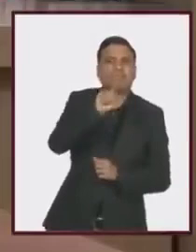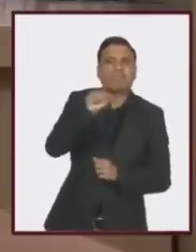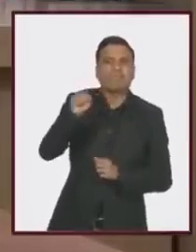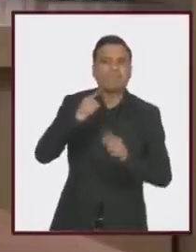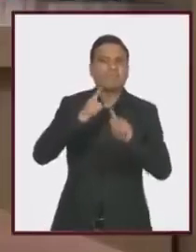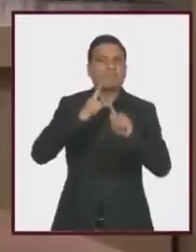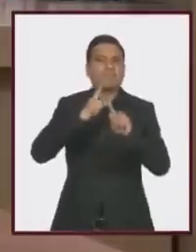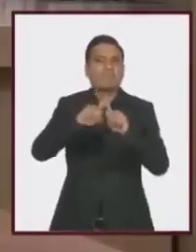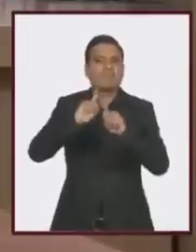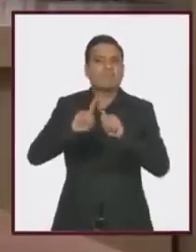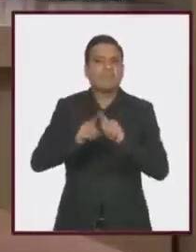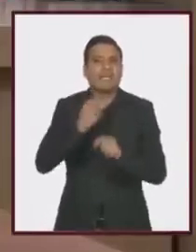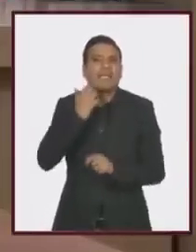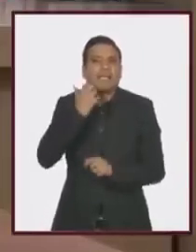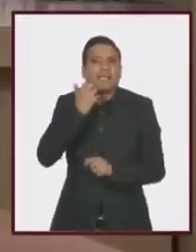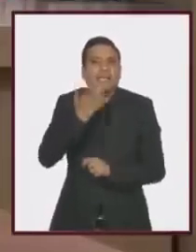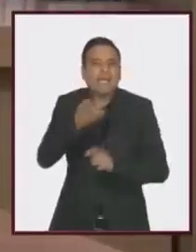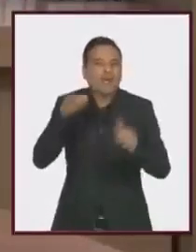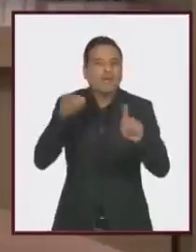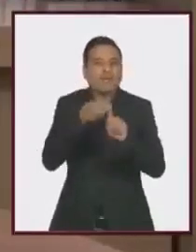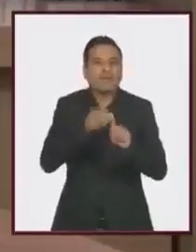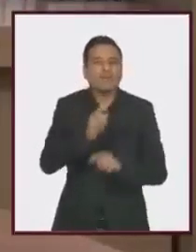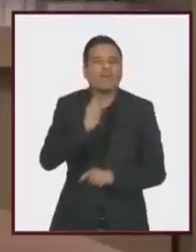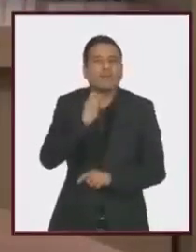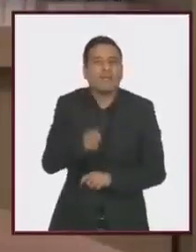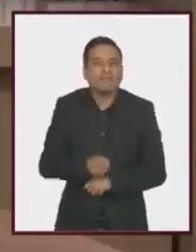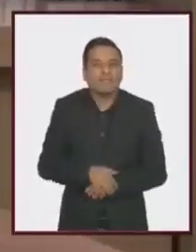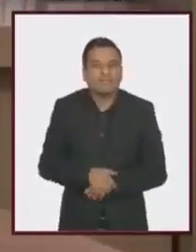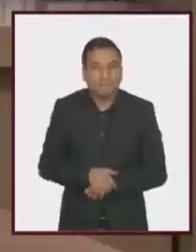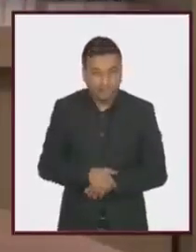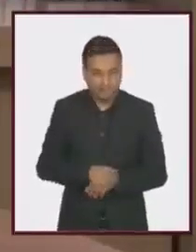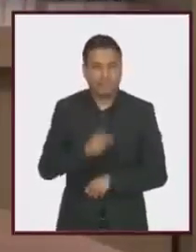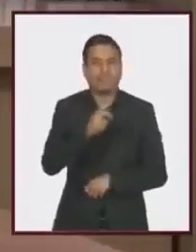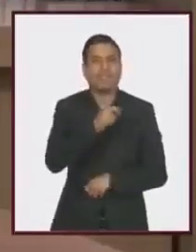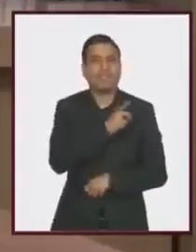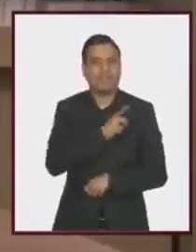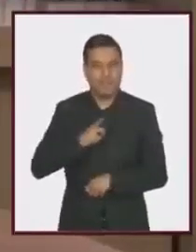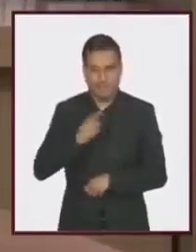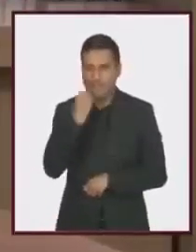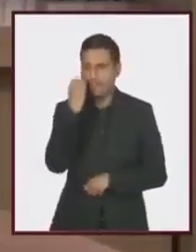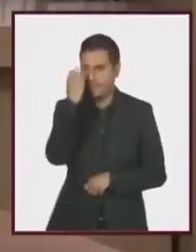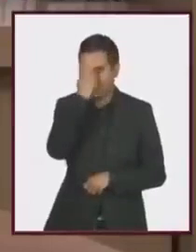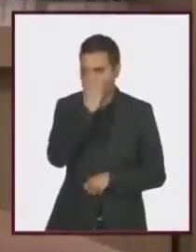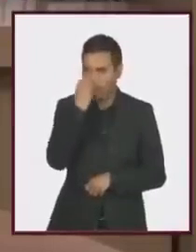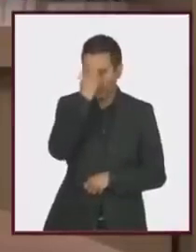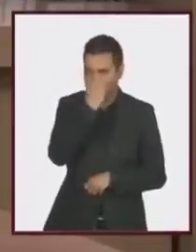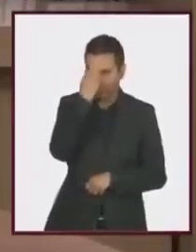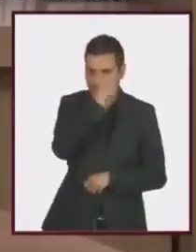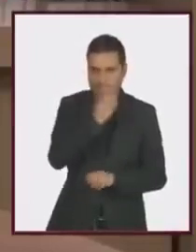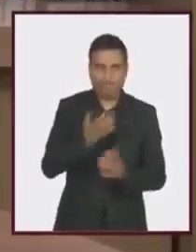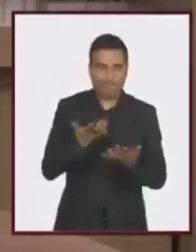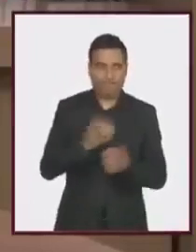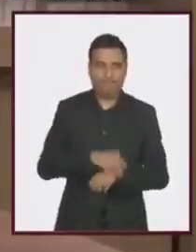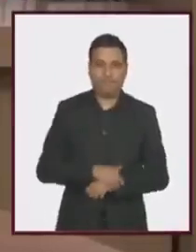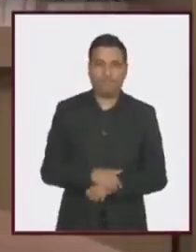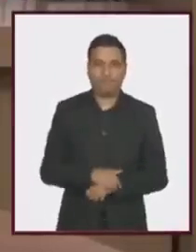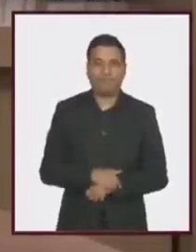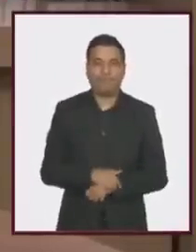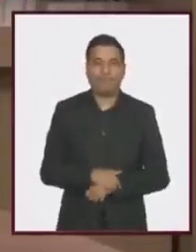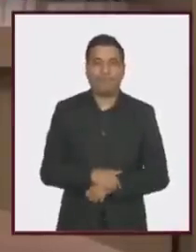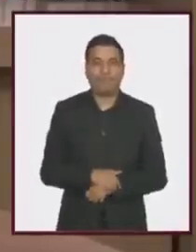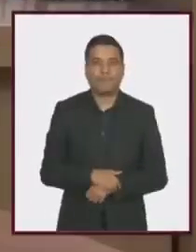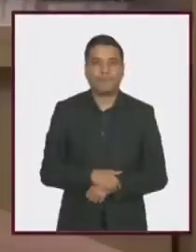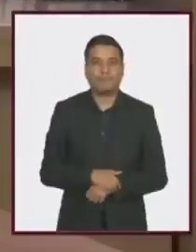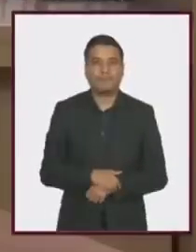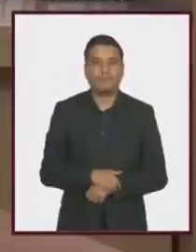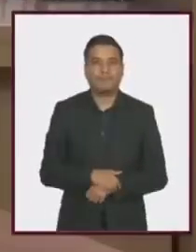muy importante, que podamos nosotros reconocer cuáles son las voces que tienen